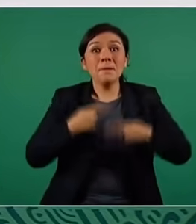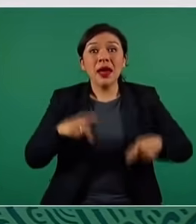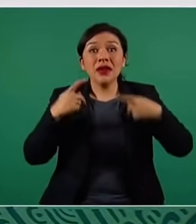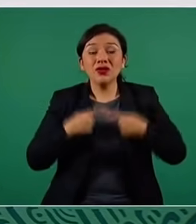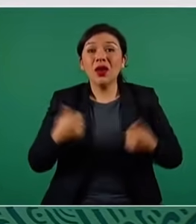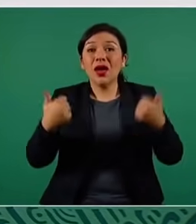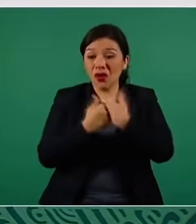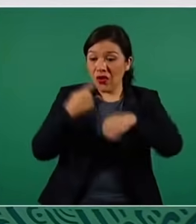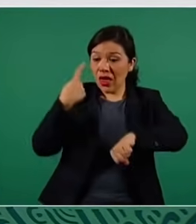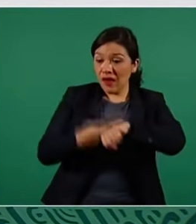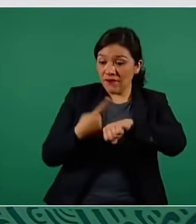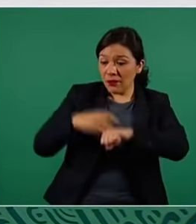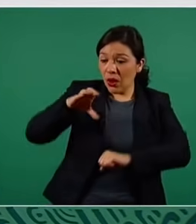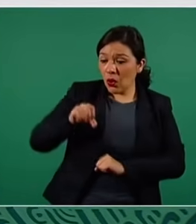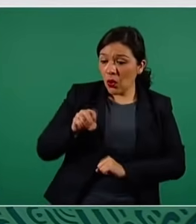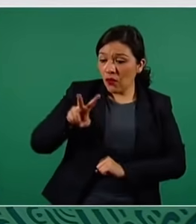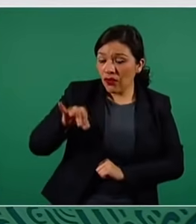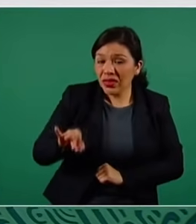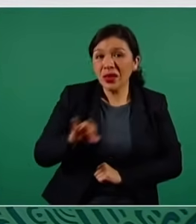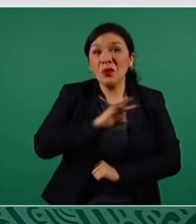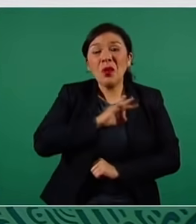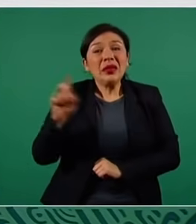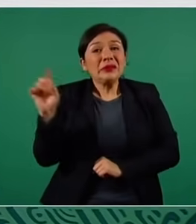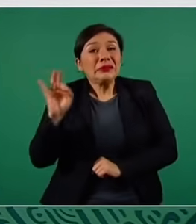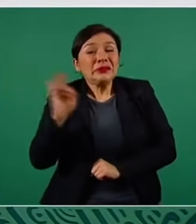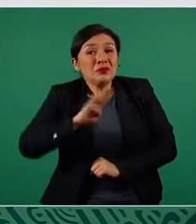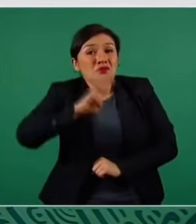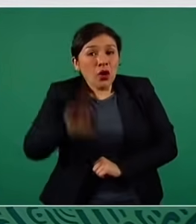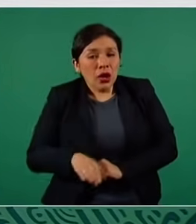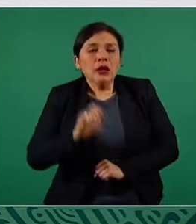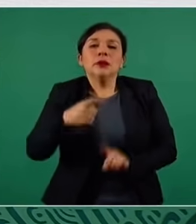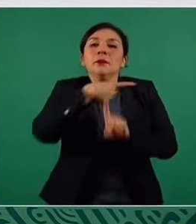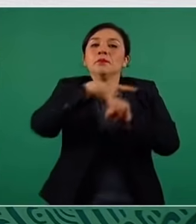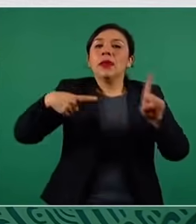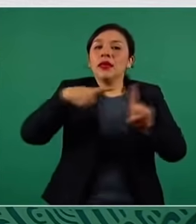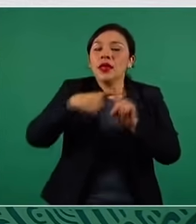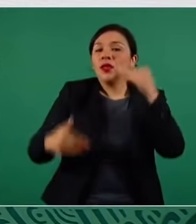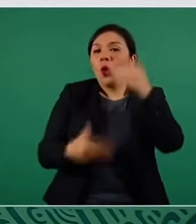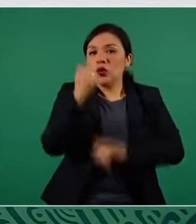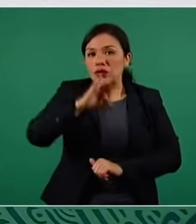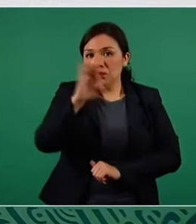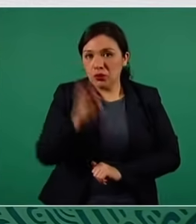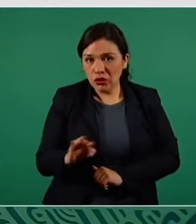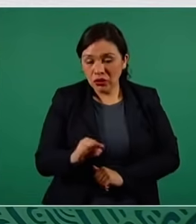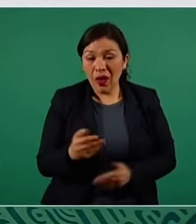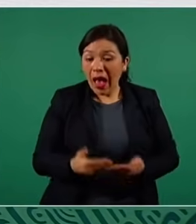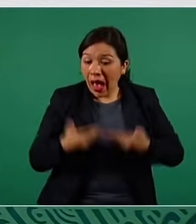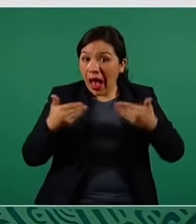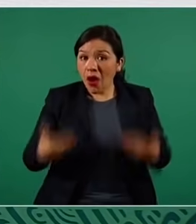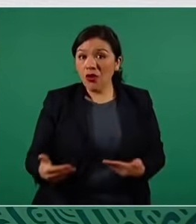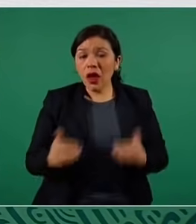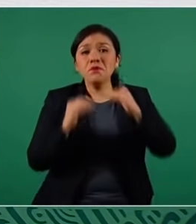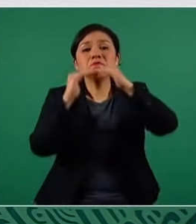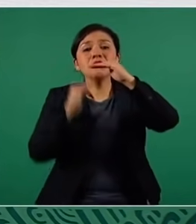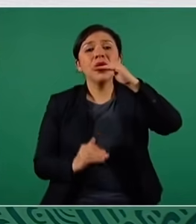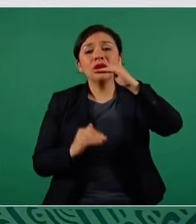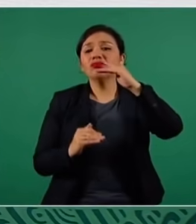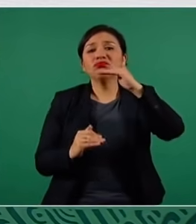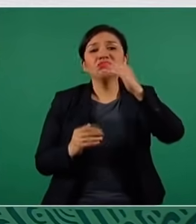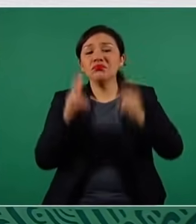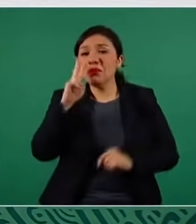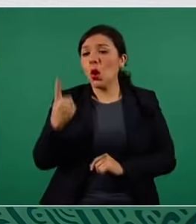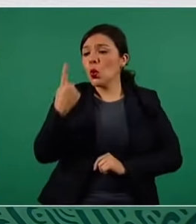tenían comida era la mitad 11% en este momento es menos del 2%